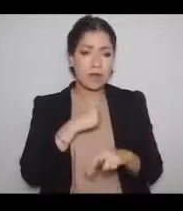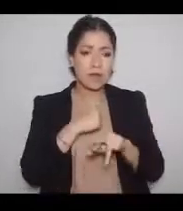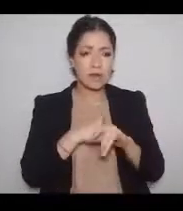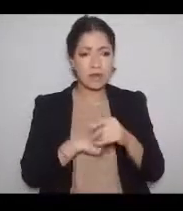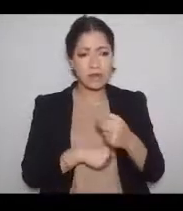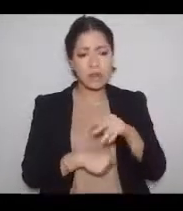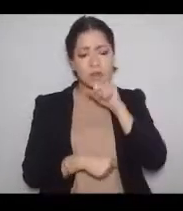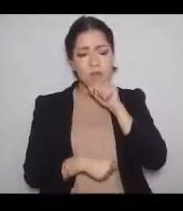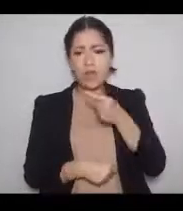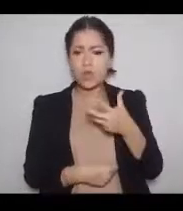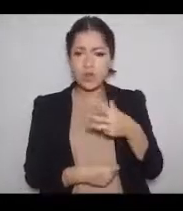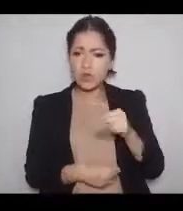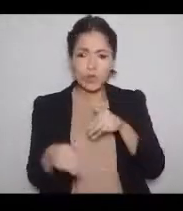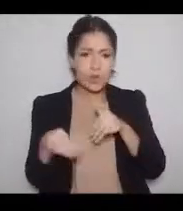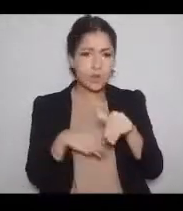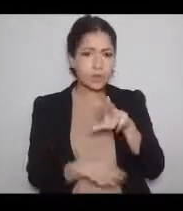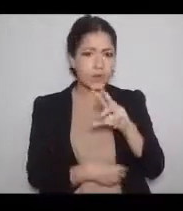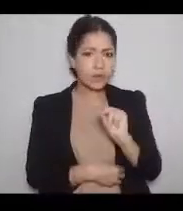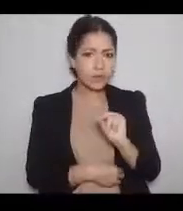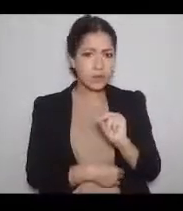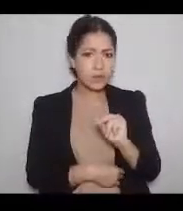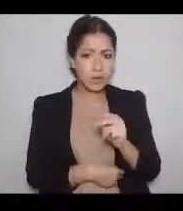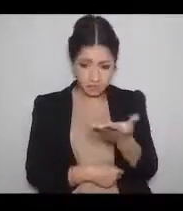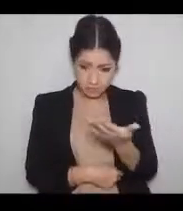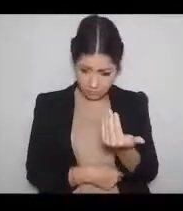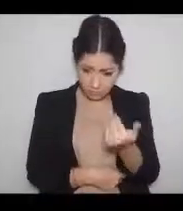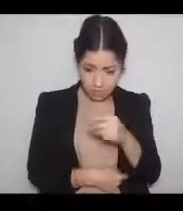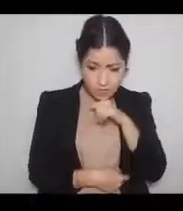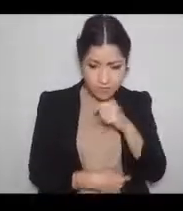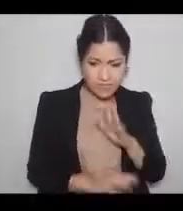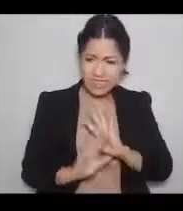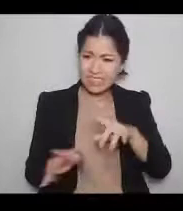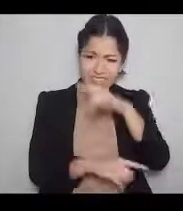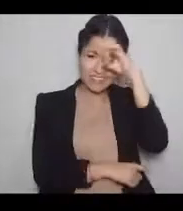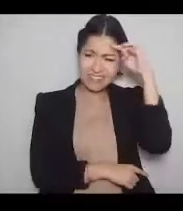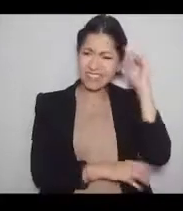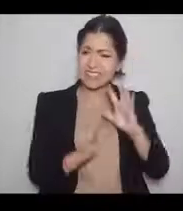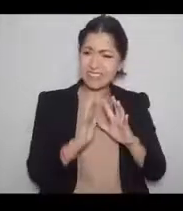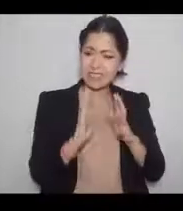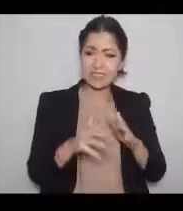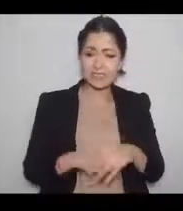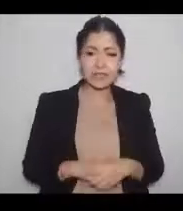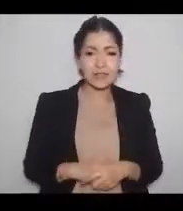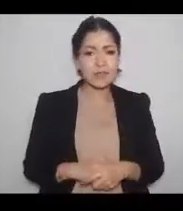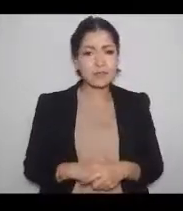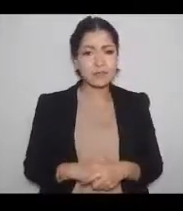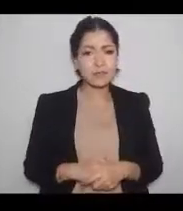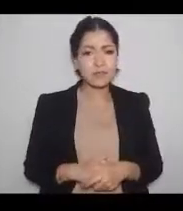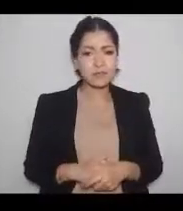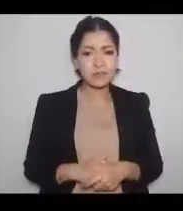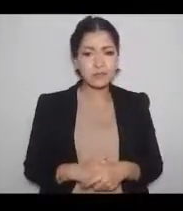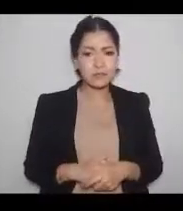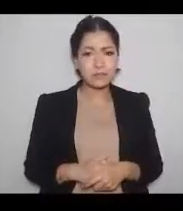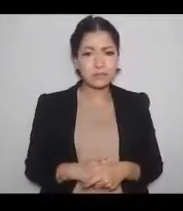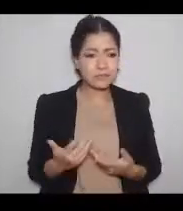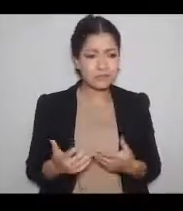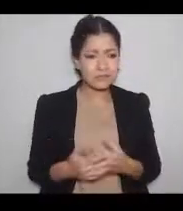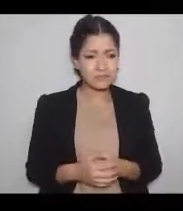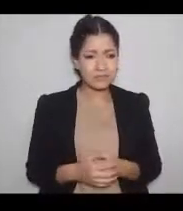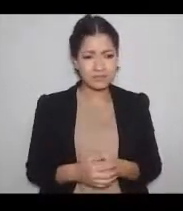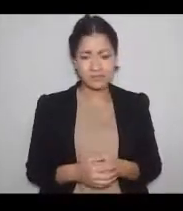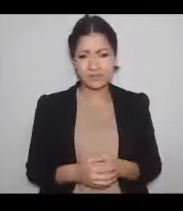muevas! ¡Sustánciate! ¡Ven acá! ¡Ya me tienes! ¡Espera! ¡No te! ¡Ay! ¡Ay! ¡No te! ¡Ya